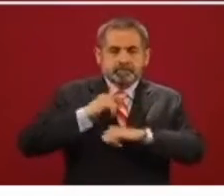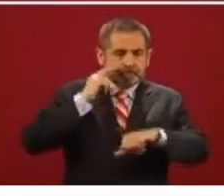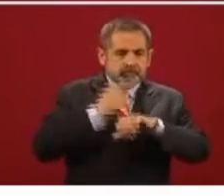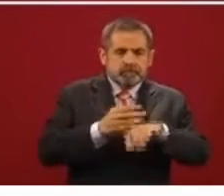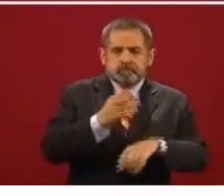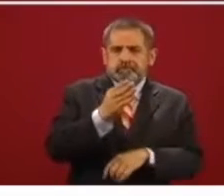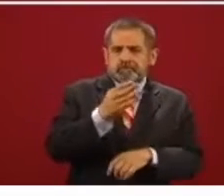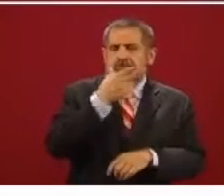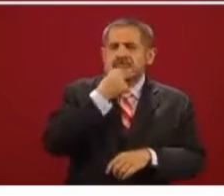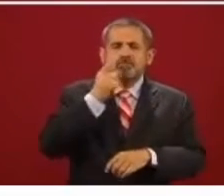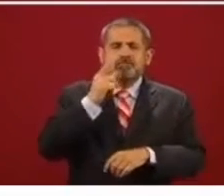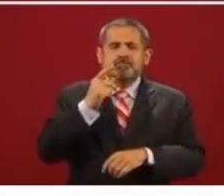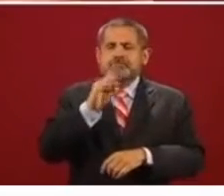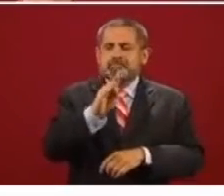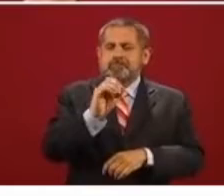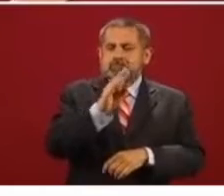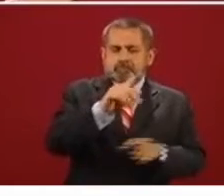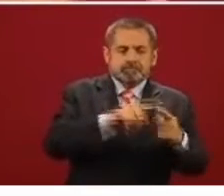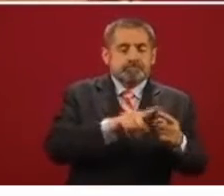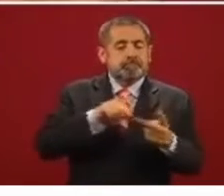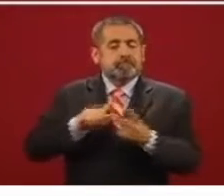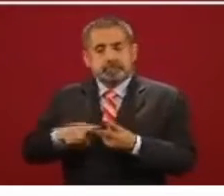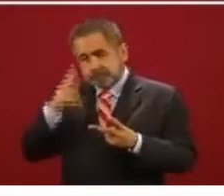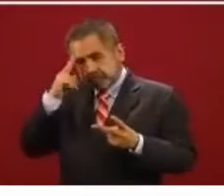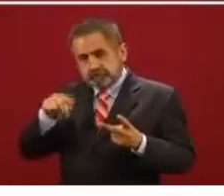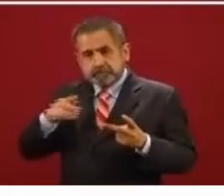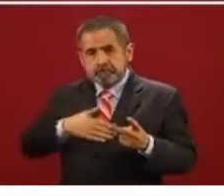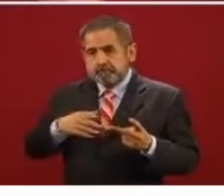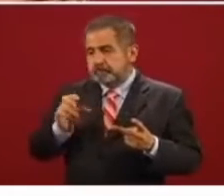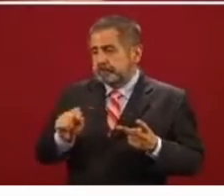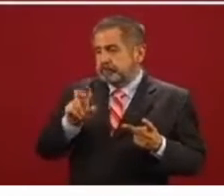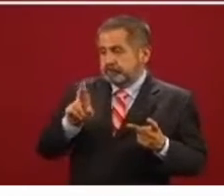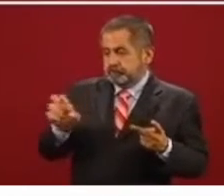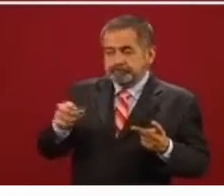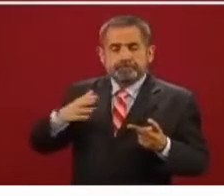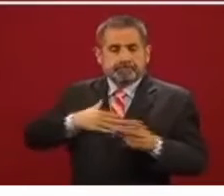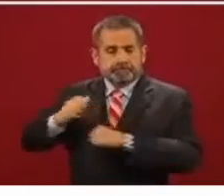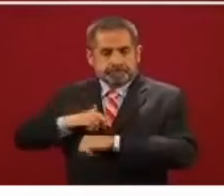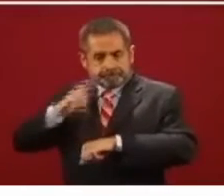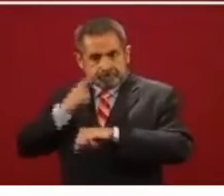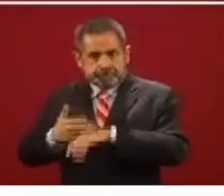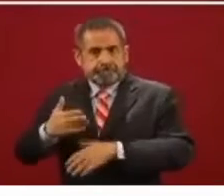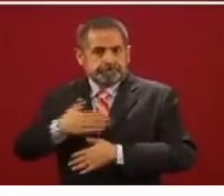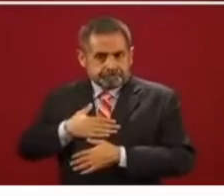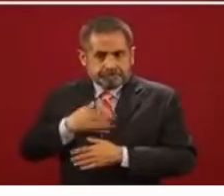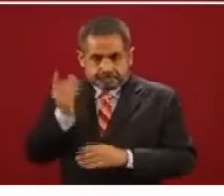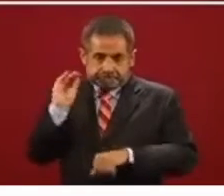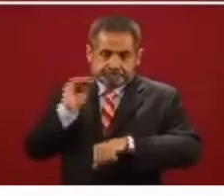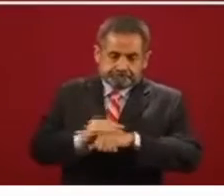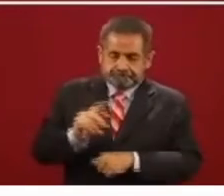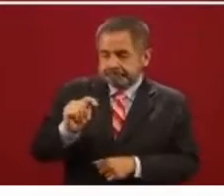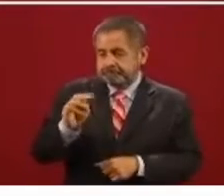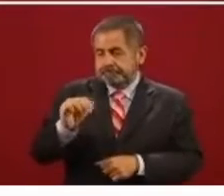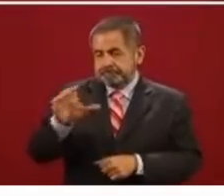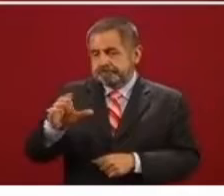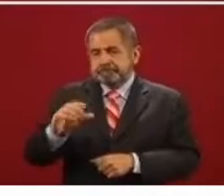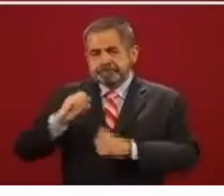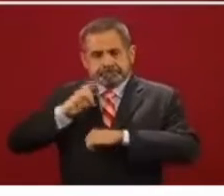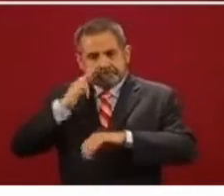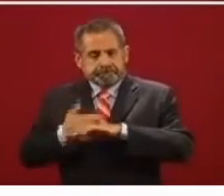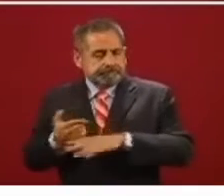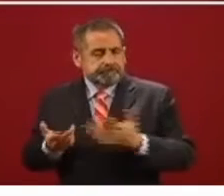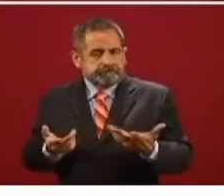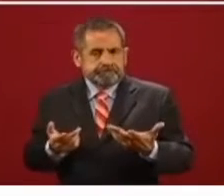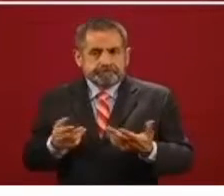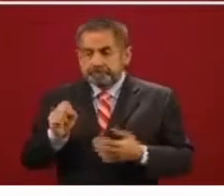Bob Lighthizer, en el caso de México, la Secretaría de Economía, porque su facultad para la implementación del tratado,